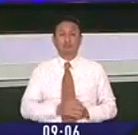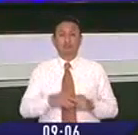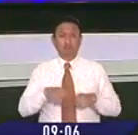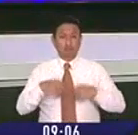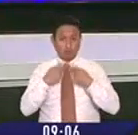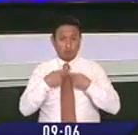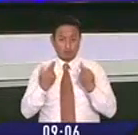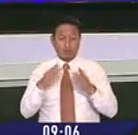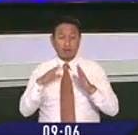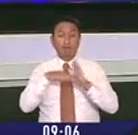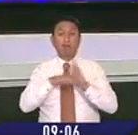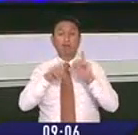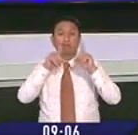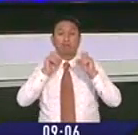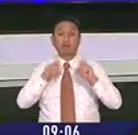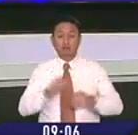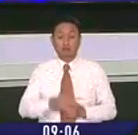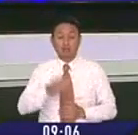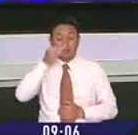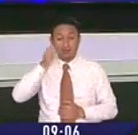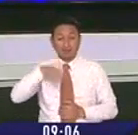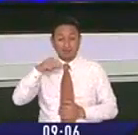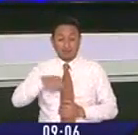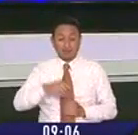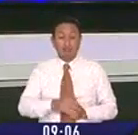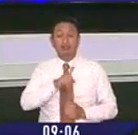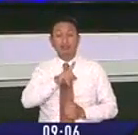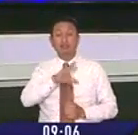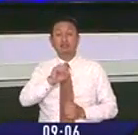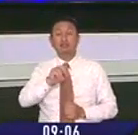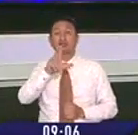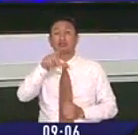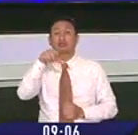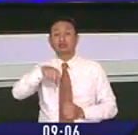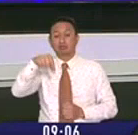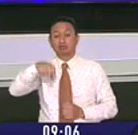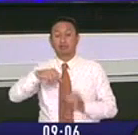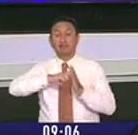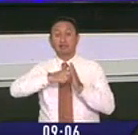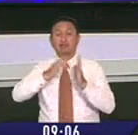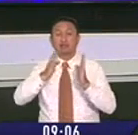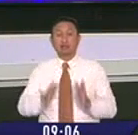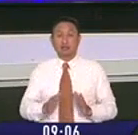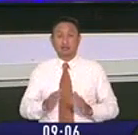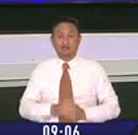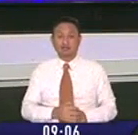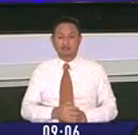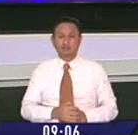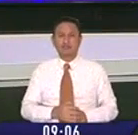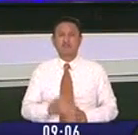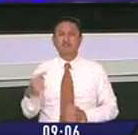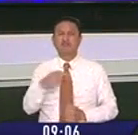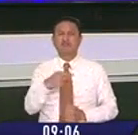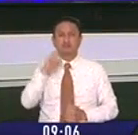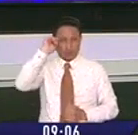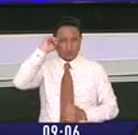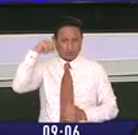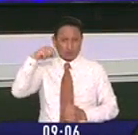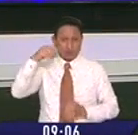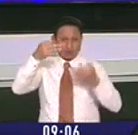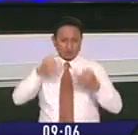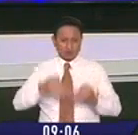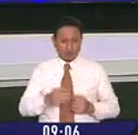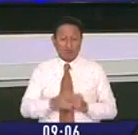público el banco de preguntas para el examen que rendirán los 103 aspirantes a Contralor General del Estado. Esto, recordemos, en cumplimiento